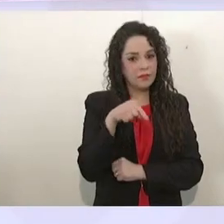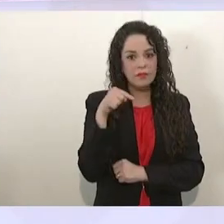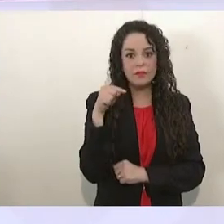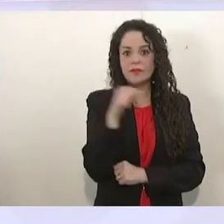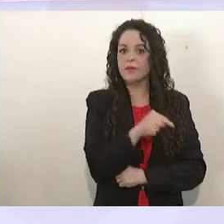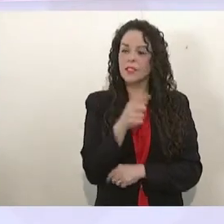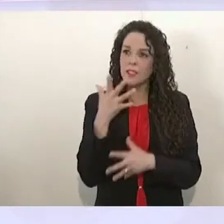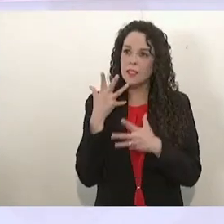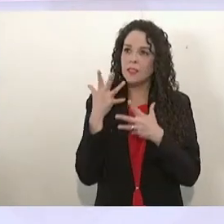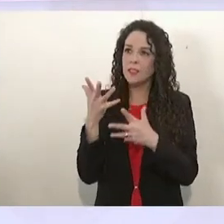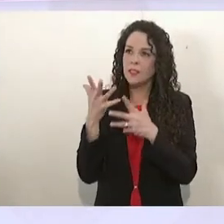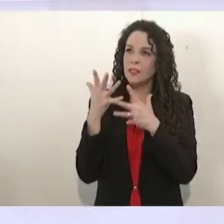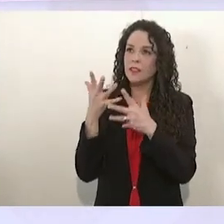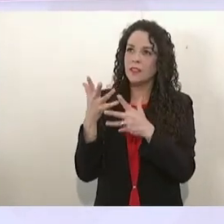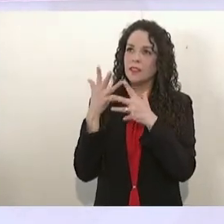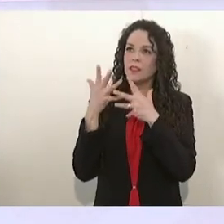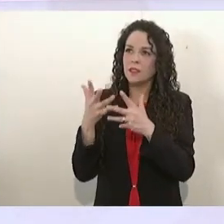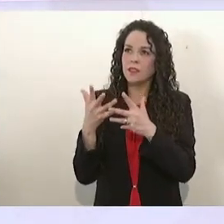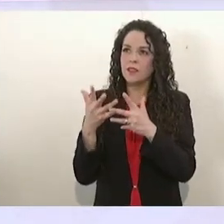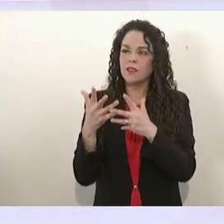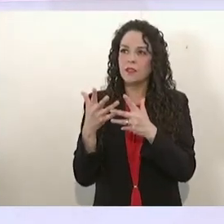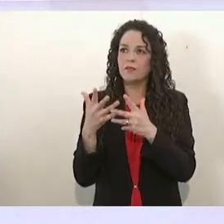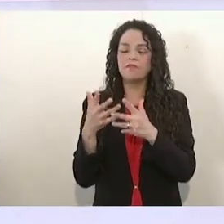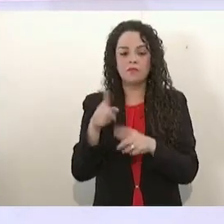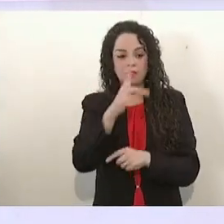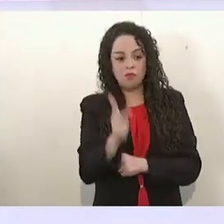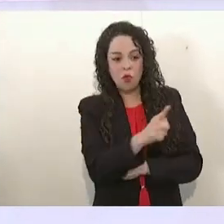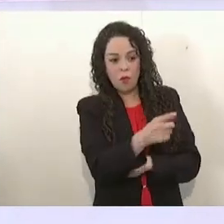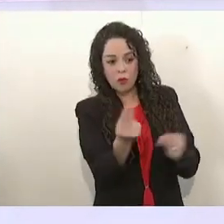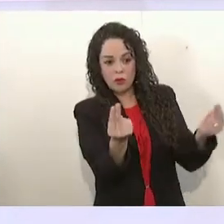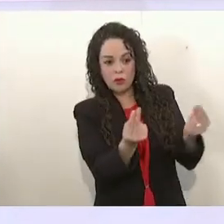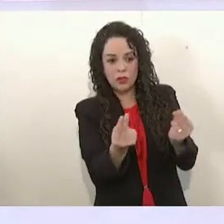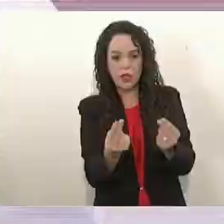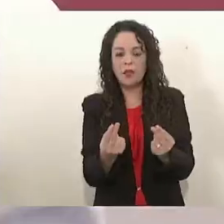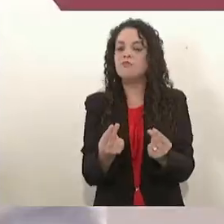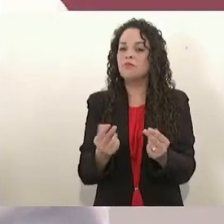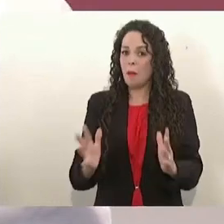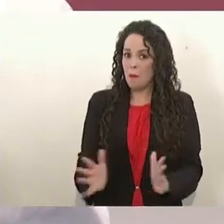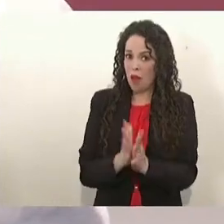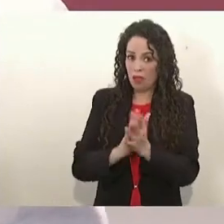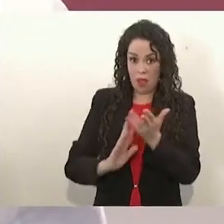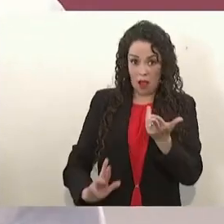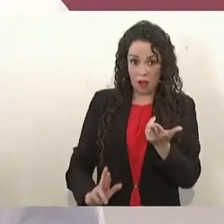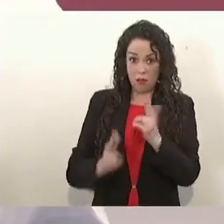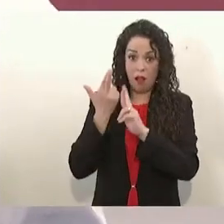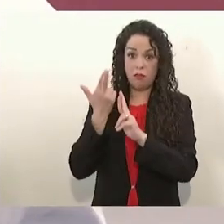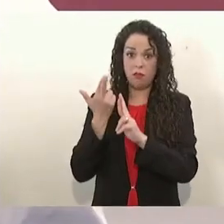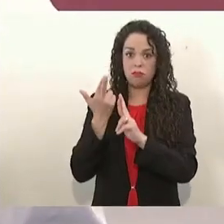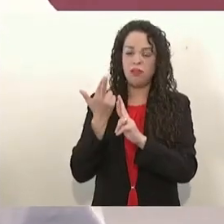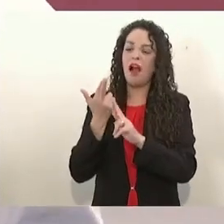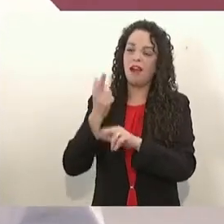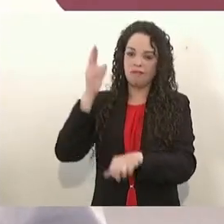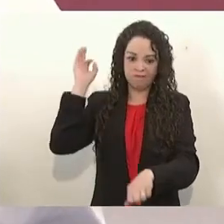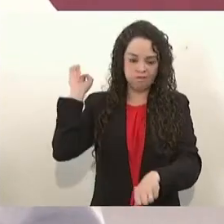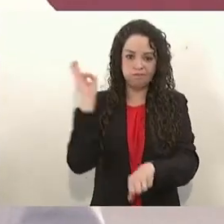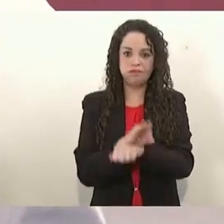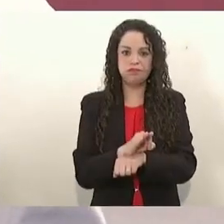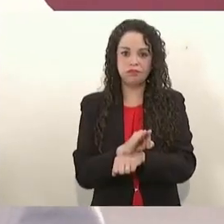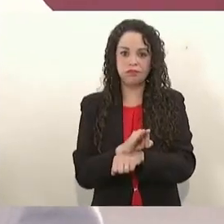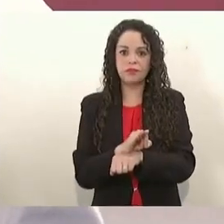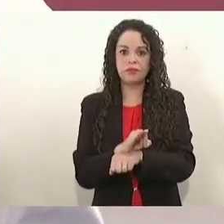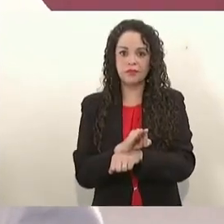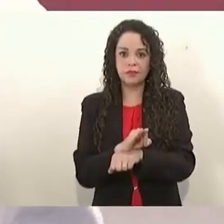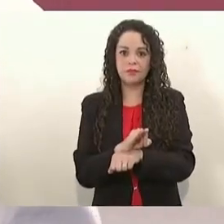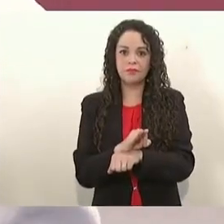ideales del pueblo que había participado en la revolución, el que le entregó la tierra a los